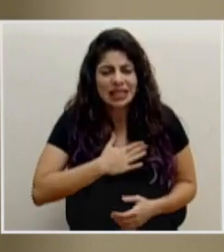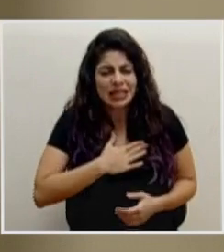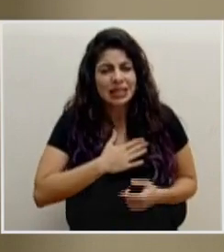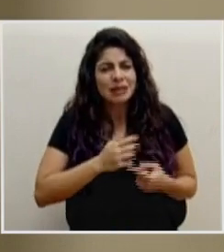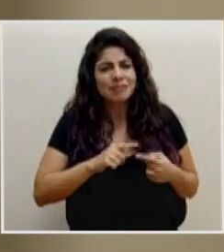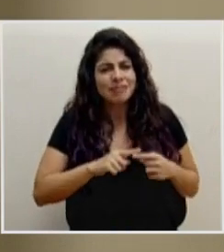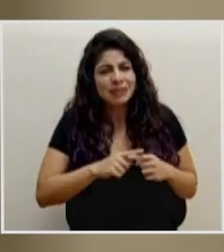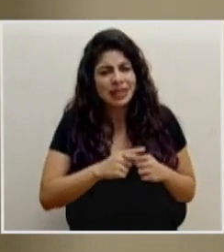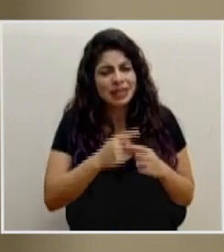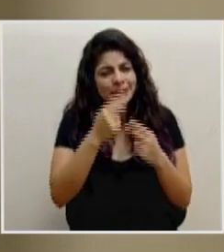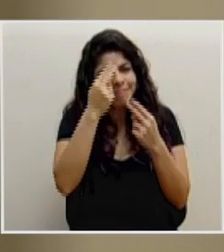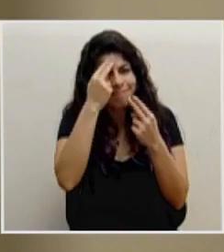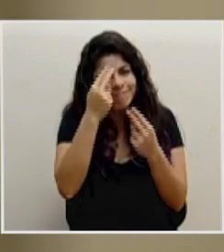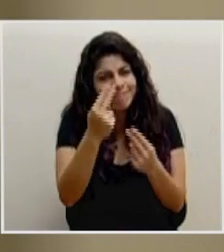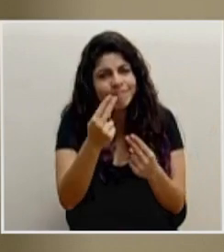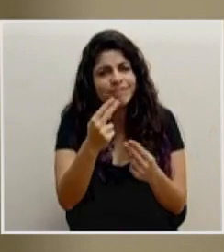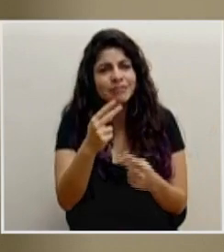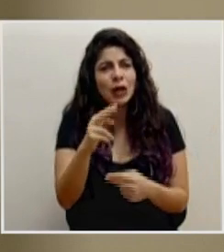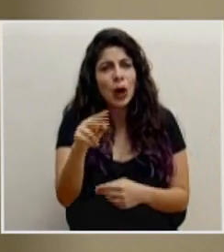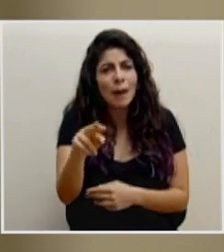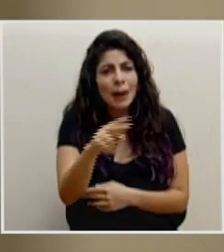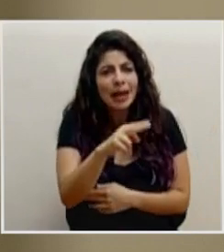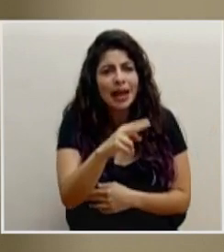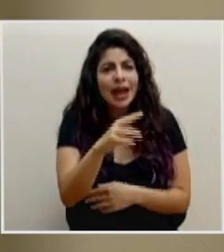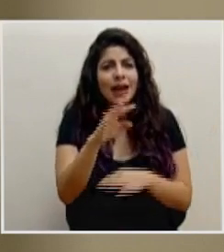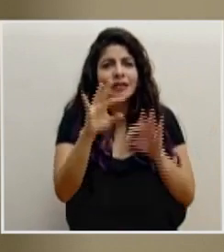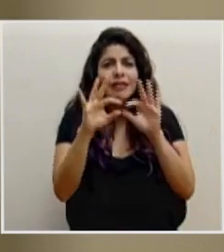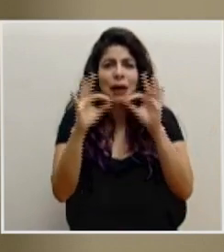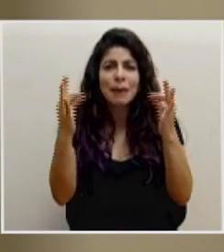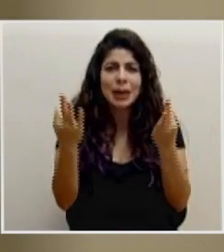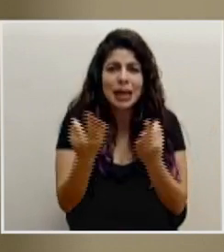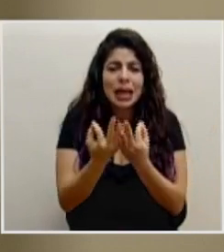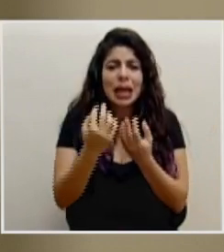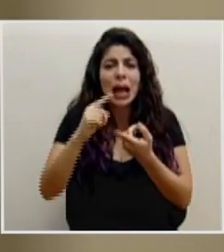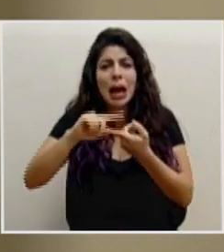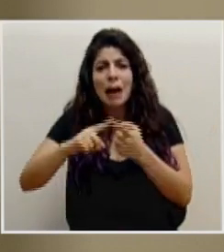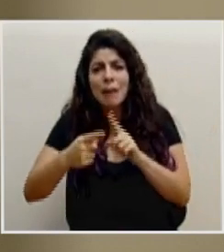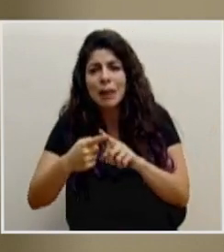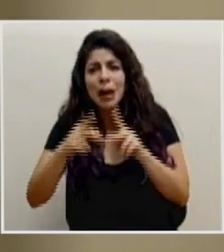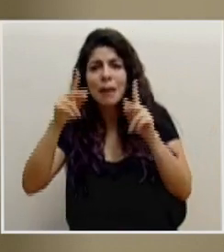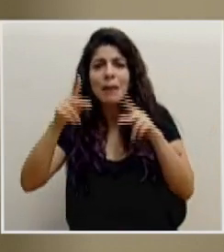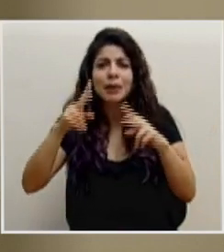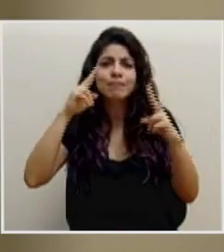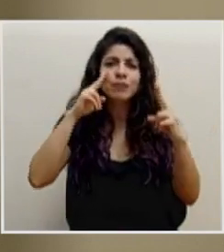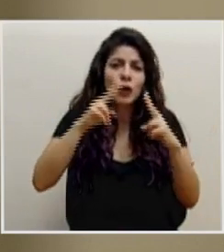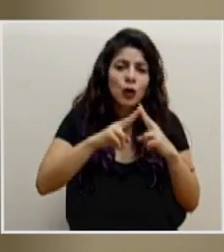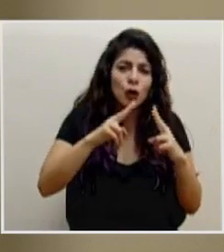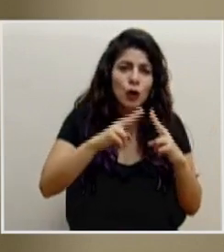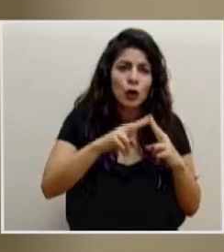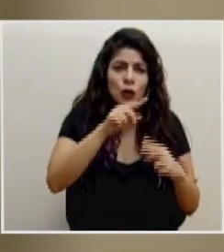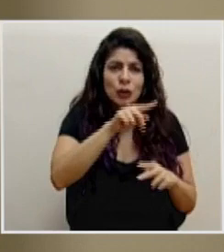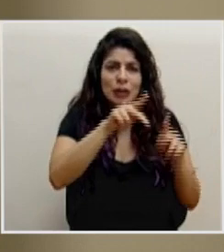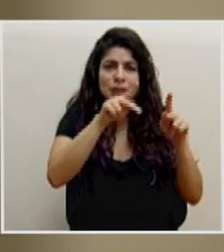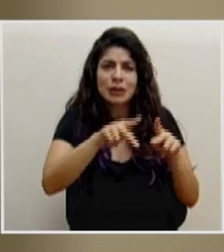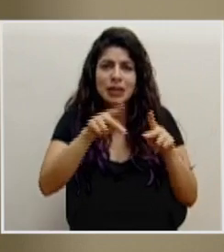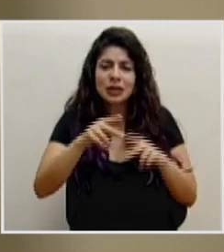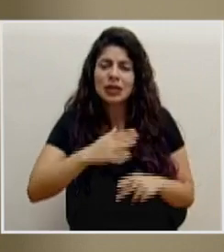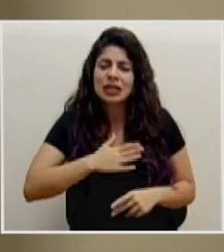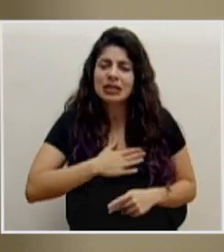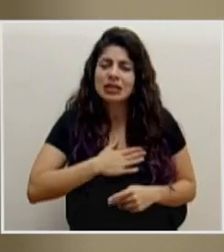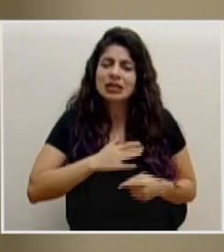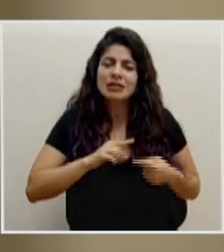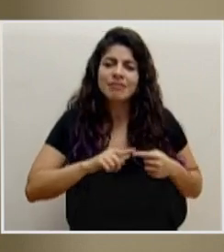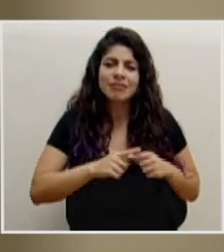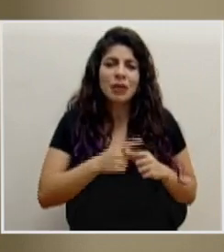sentido pésame a los compañeros, a los familiares, amigos, allegados de esas personas que